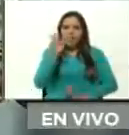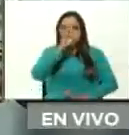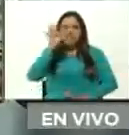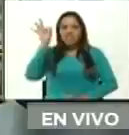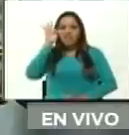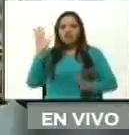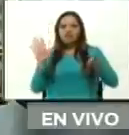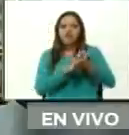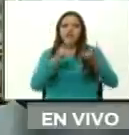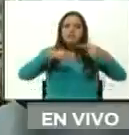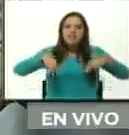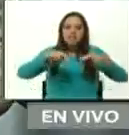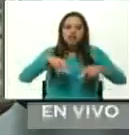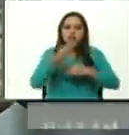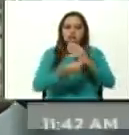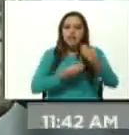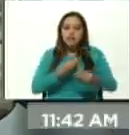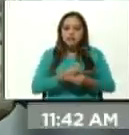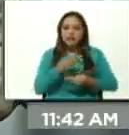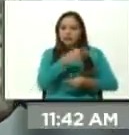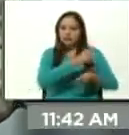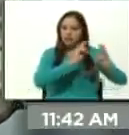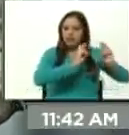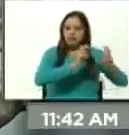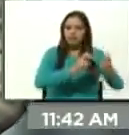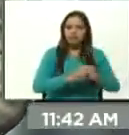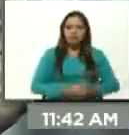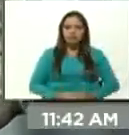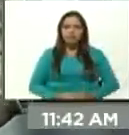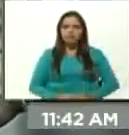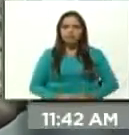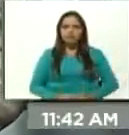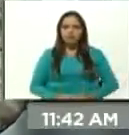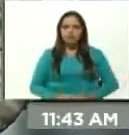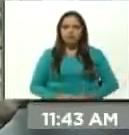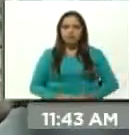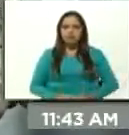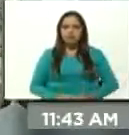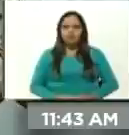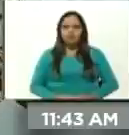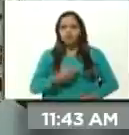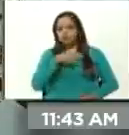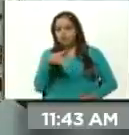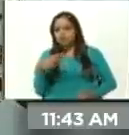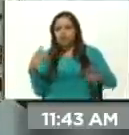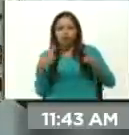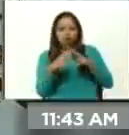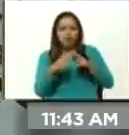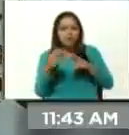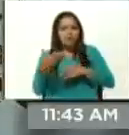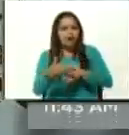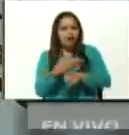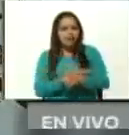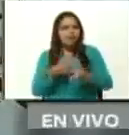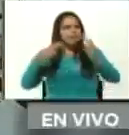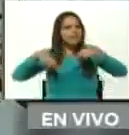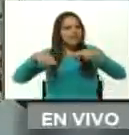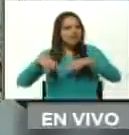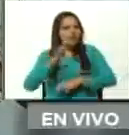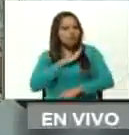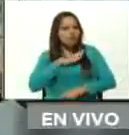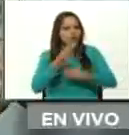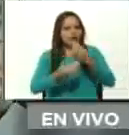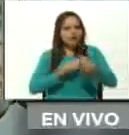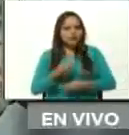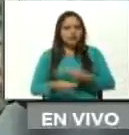las investigaciones realizadas al respecto. Hemos tenido conocimiento por propias investigaciones realizadas por